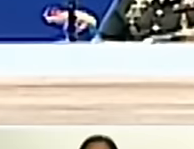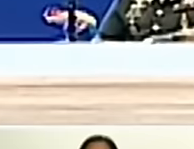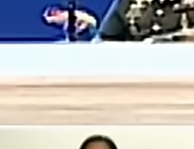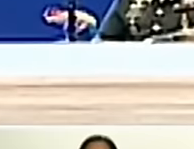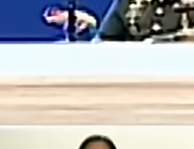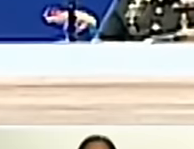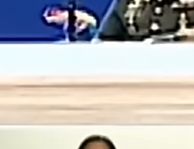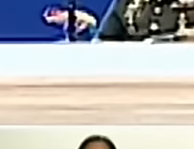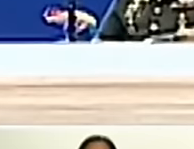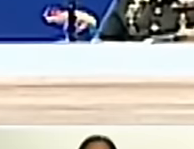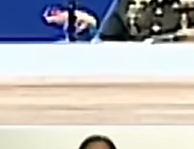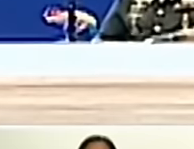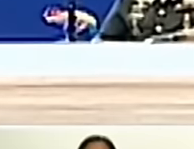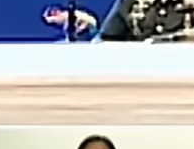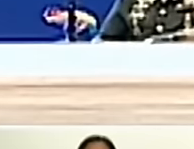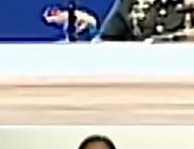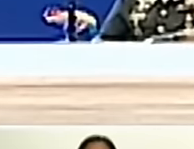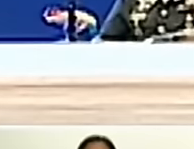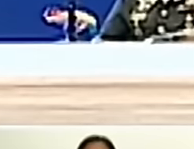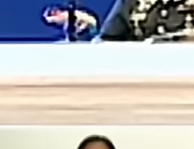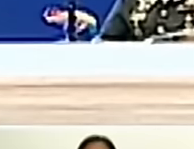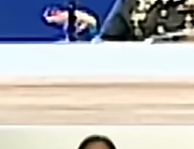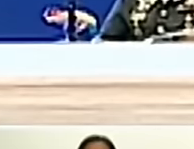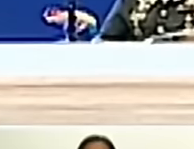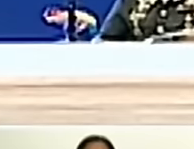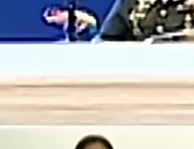que fueron llevando